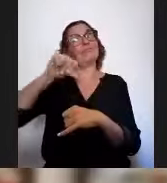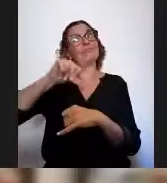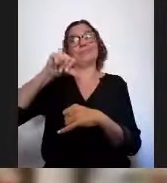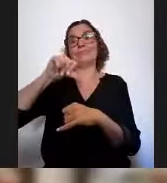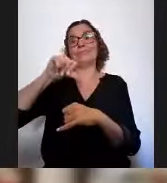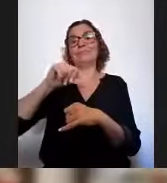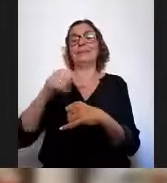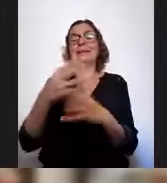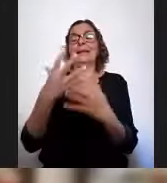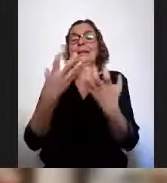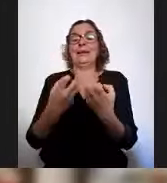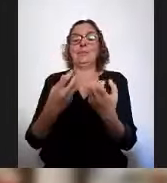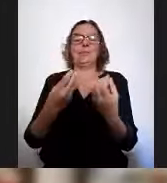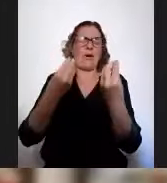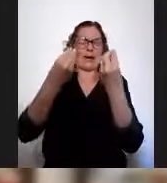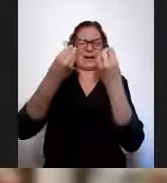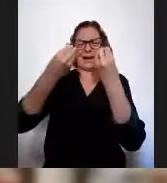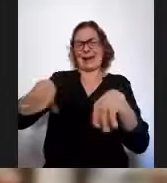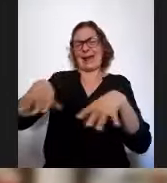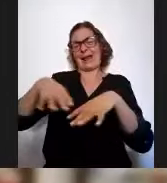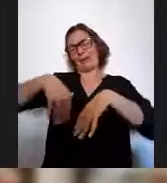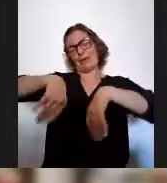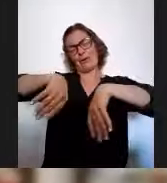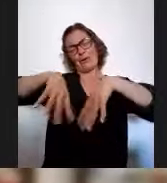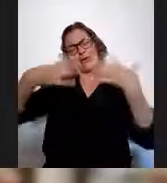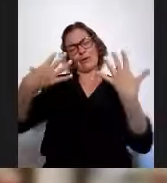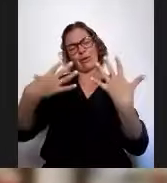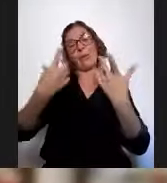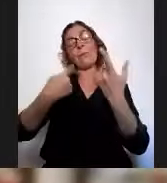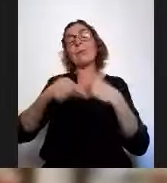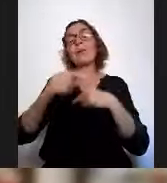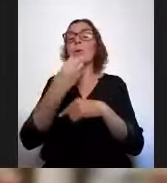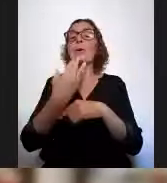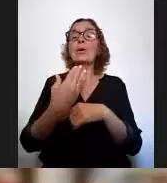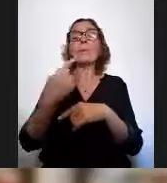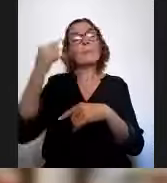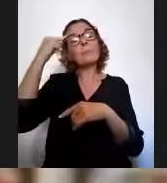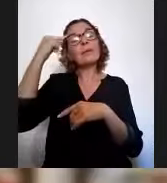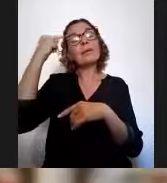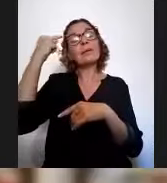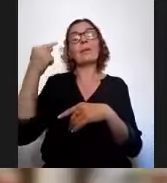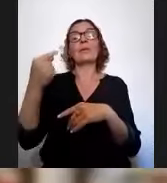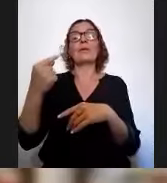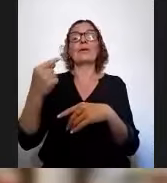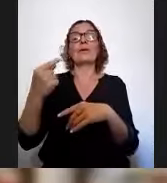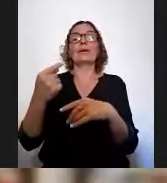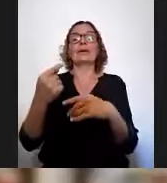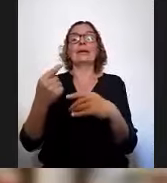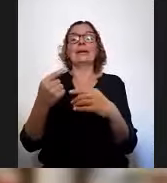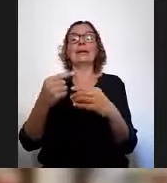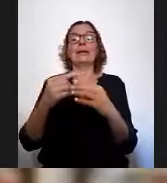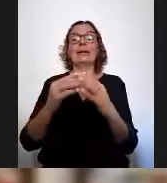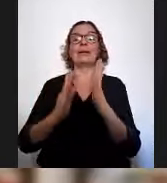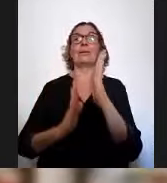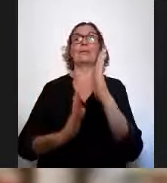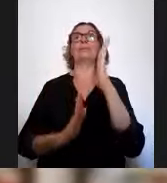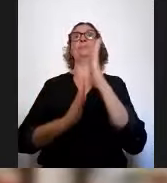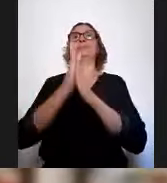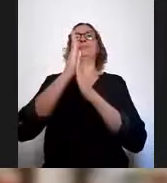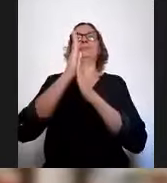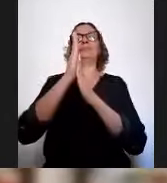queremos largarlo a todo. Pero bueno, consideramos que las que están en la cresta son